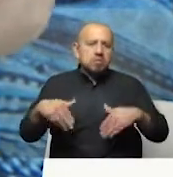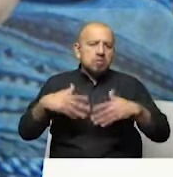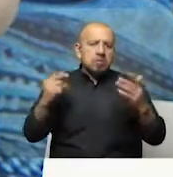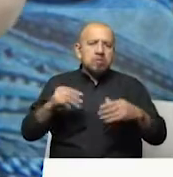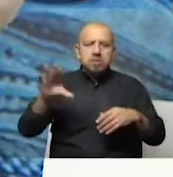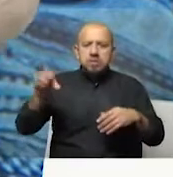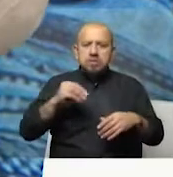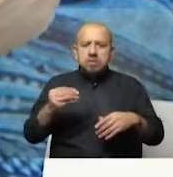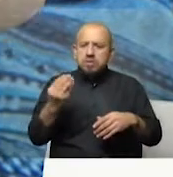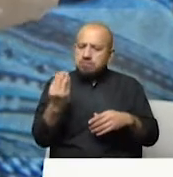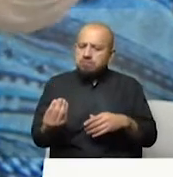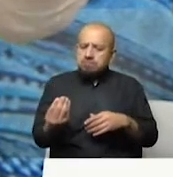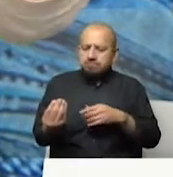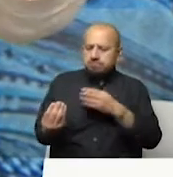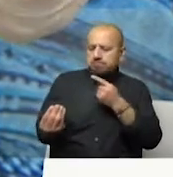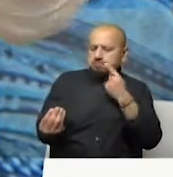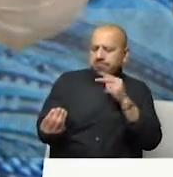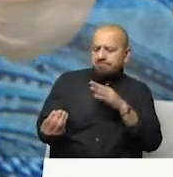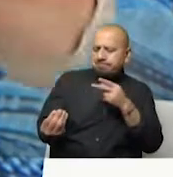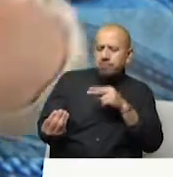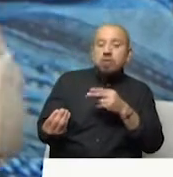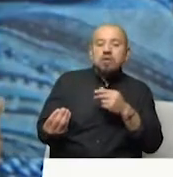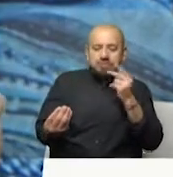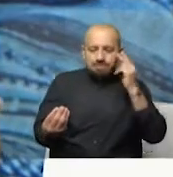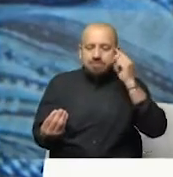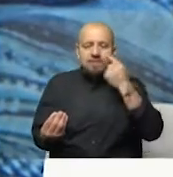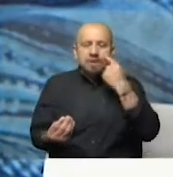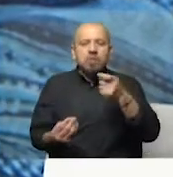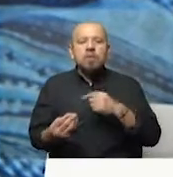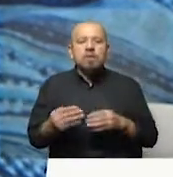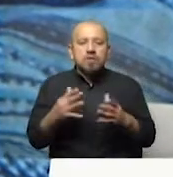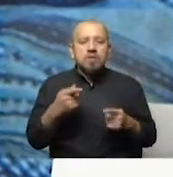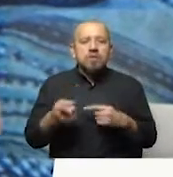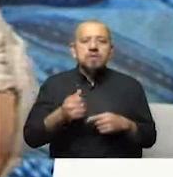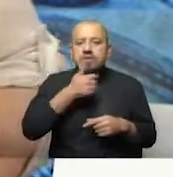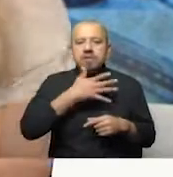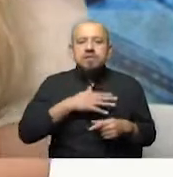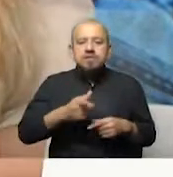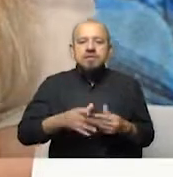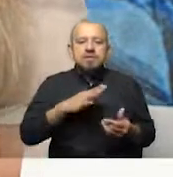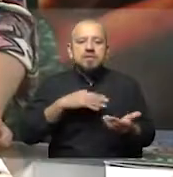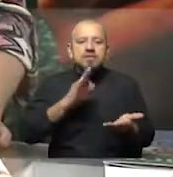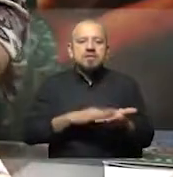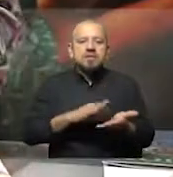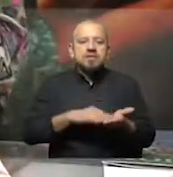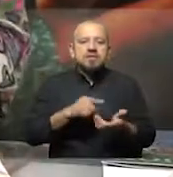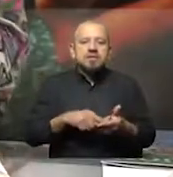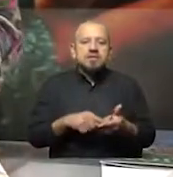había visto ya sabía que iba a llegar a identificarlo él es una de las historias que pueden encontrar